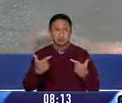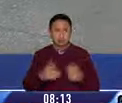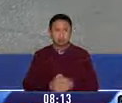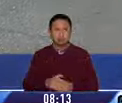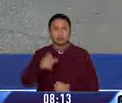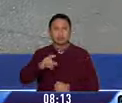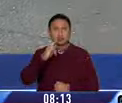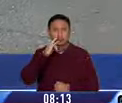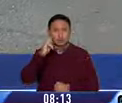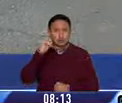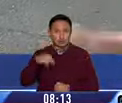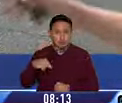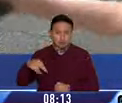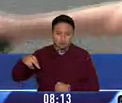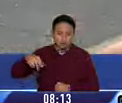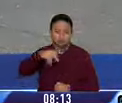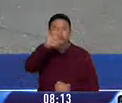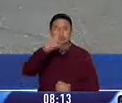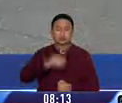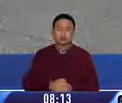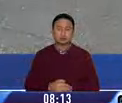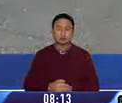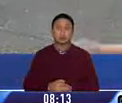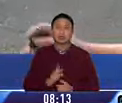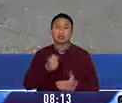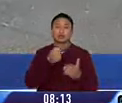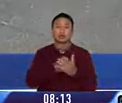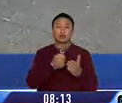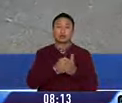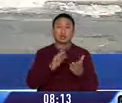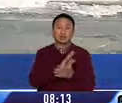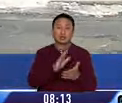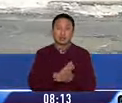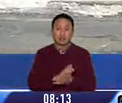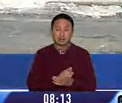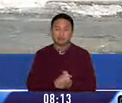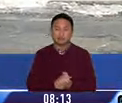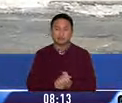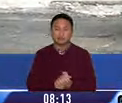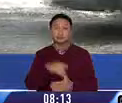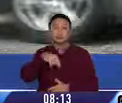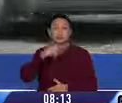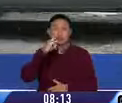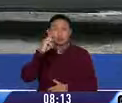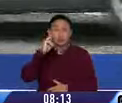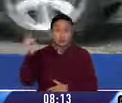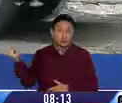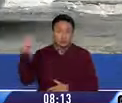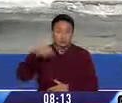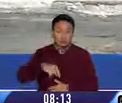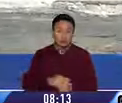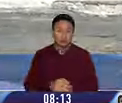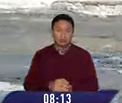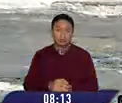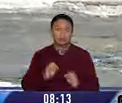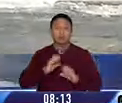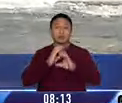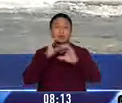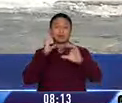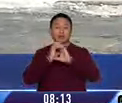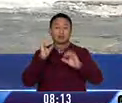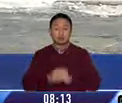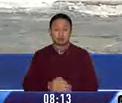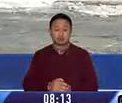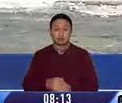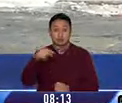los niños que muchas veces salen corriendo a comprar, a la escuela, qué sé yo. Acá los pequeños de noche vienen, si el bus, nuestros buses vienen, no